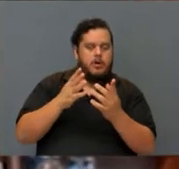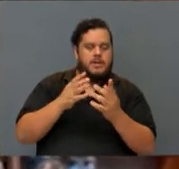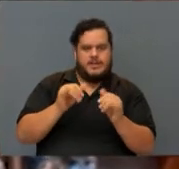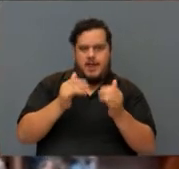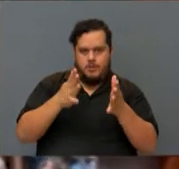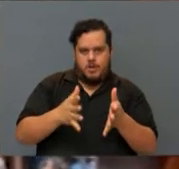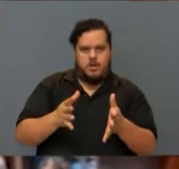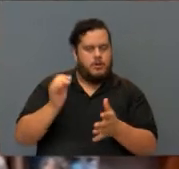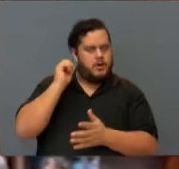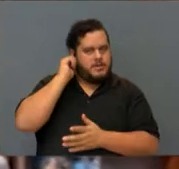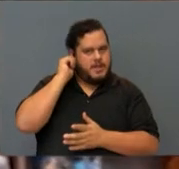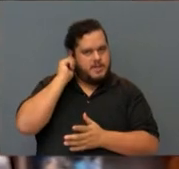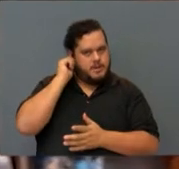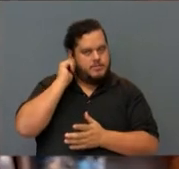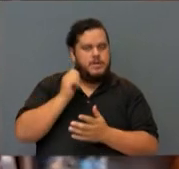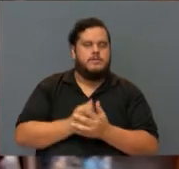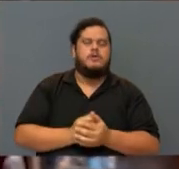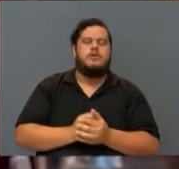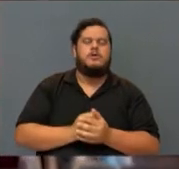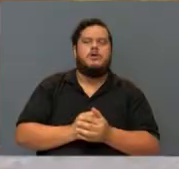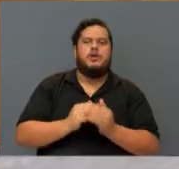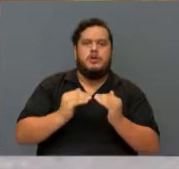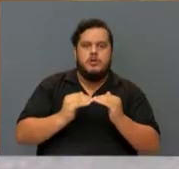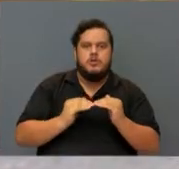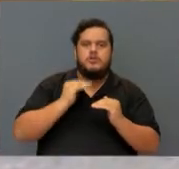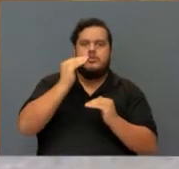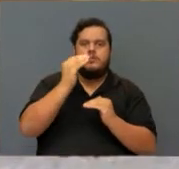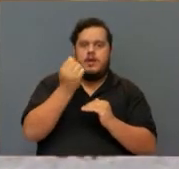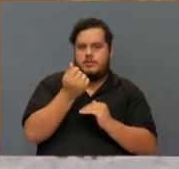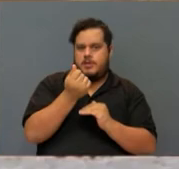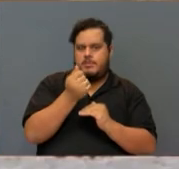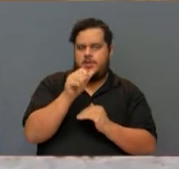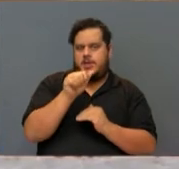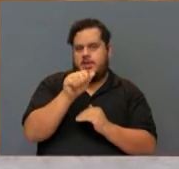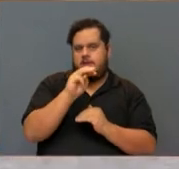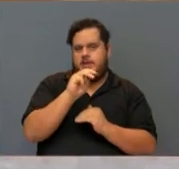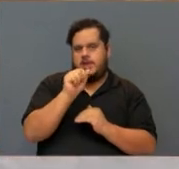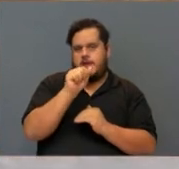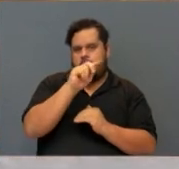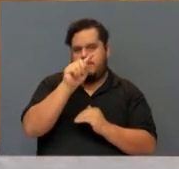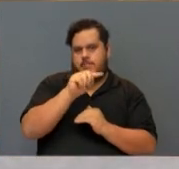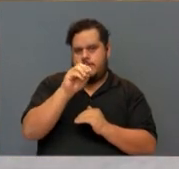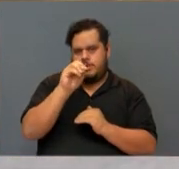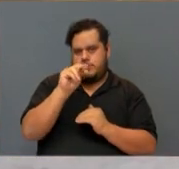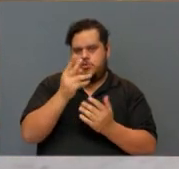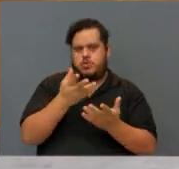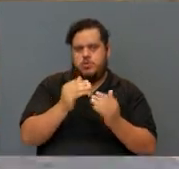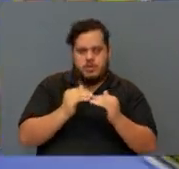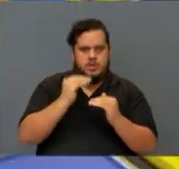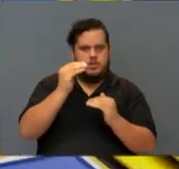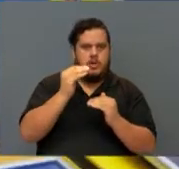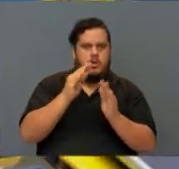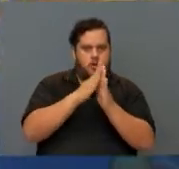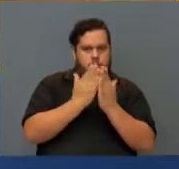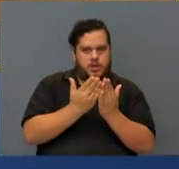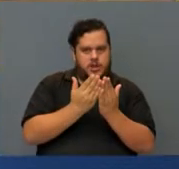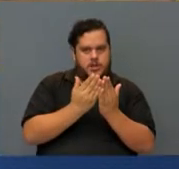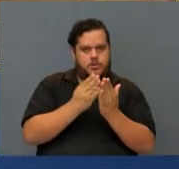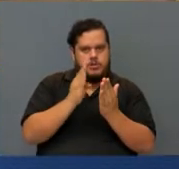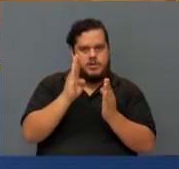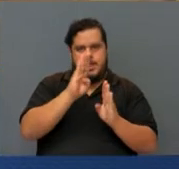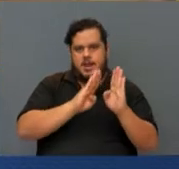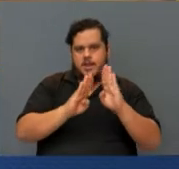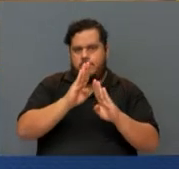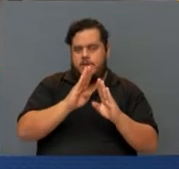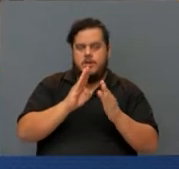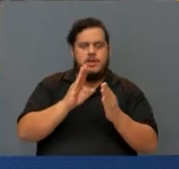que subieron de precio y en amazon subieron de precio los libros biográficos de maradona el que tiene